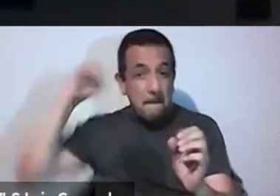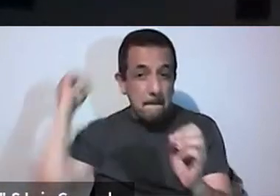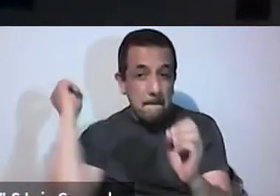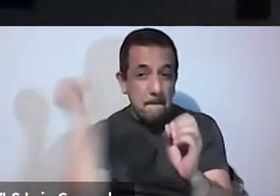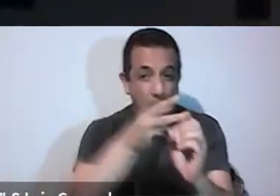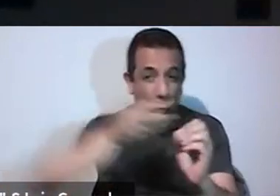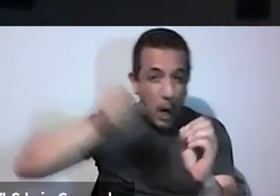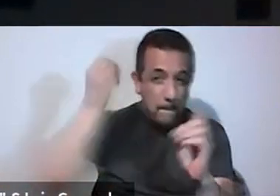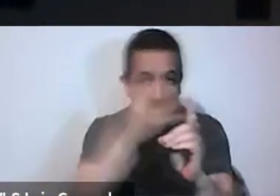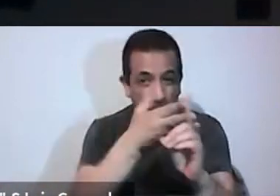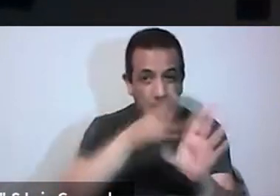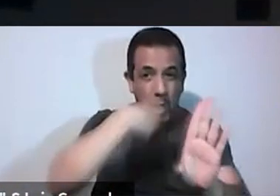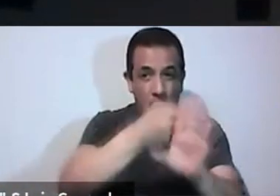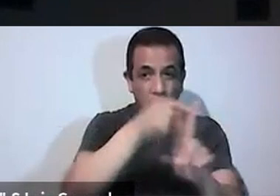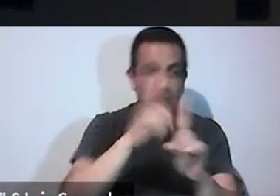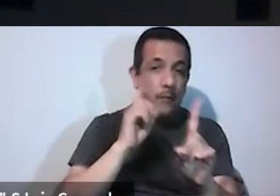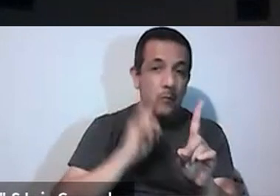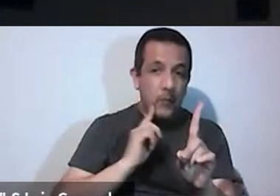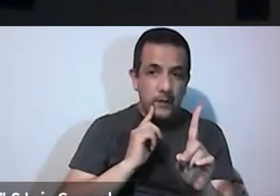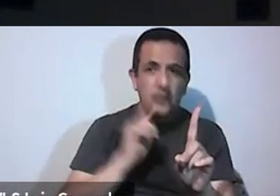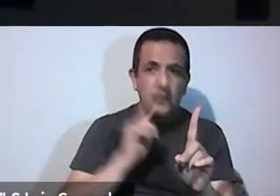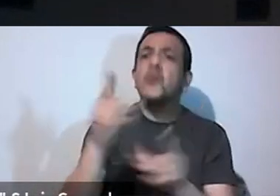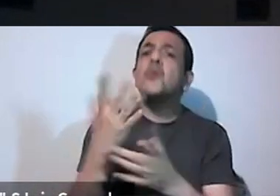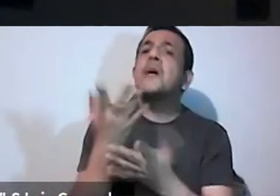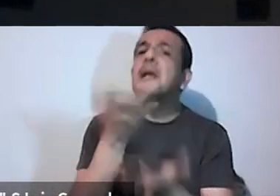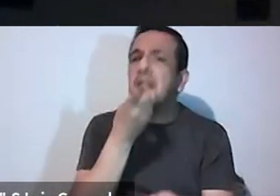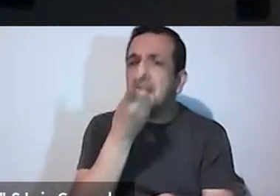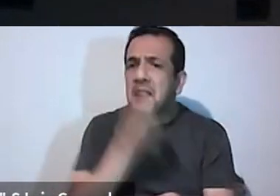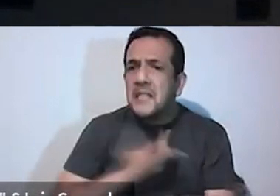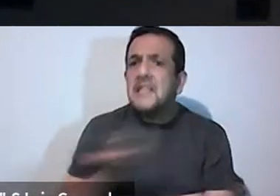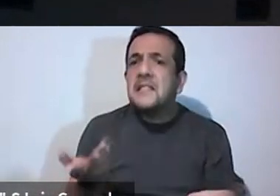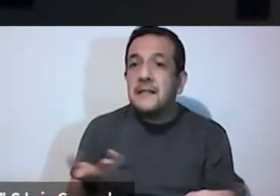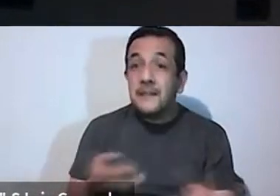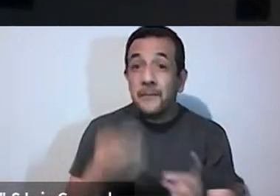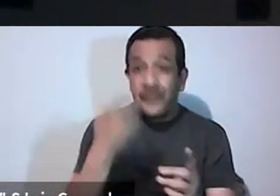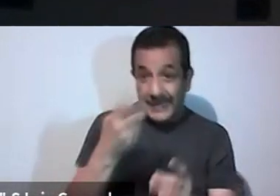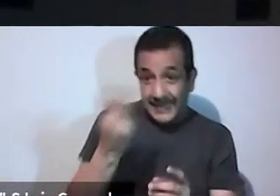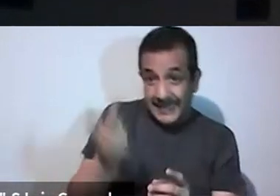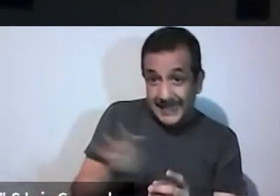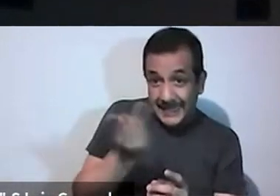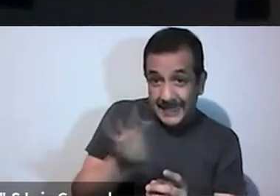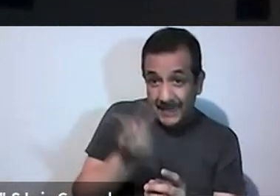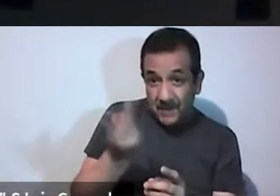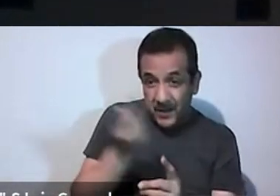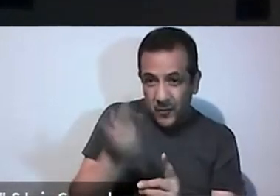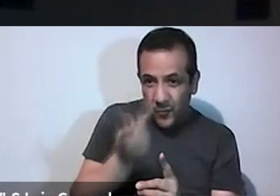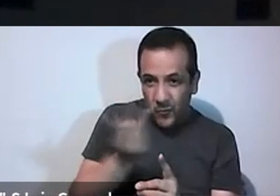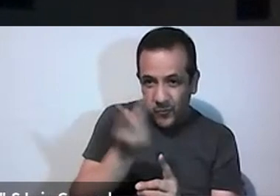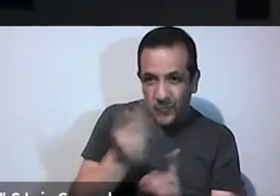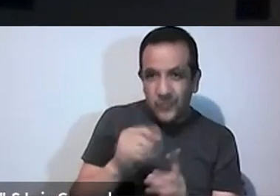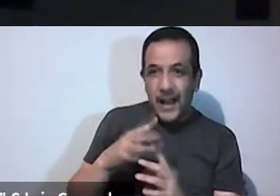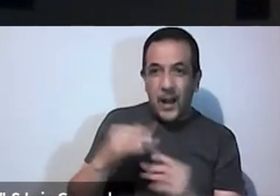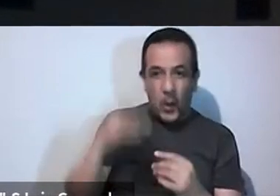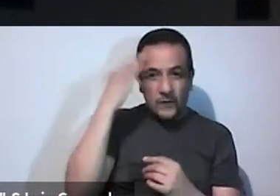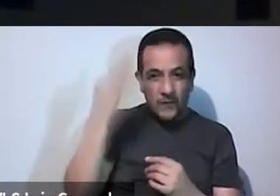¿Tú qué dices? Con esta pregunta le estaban tendiendo una trampa para tener de qué